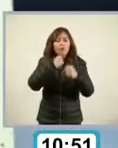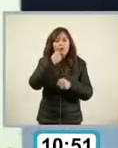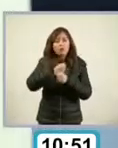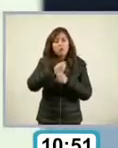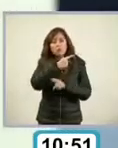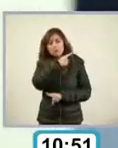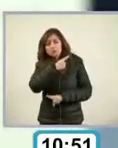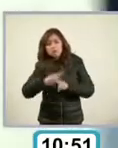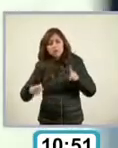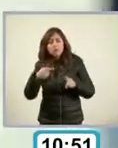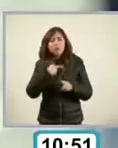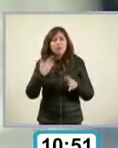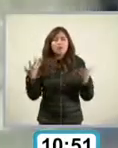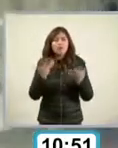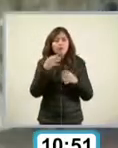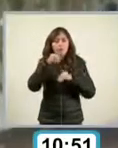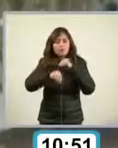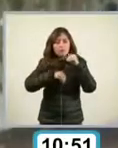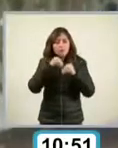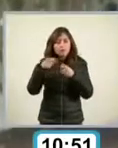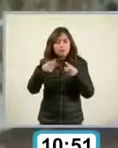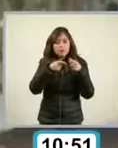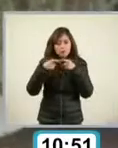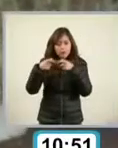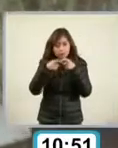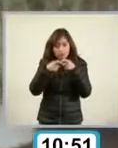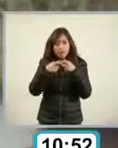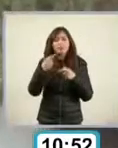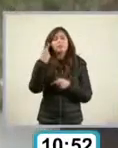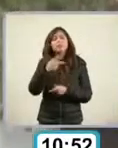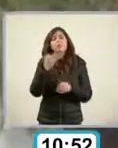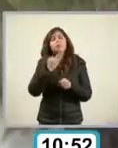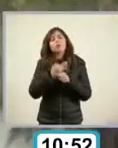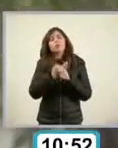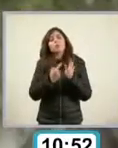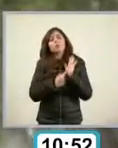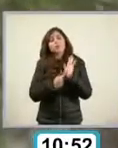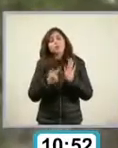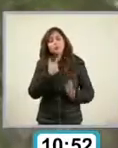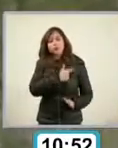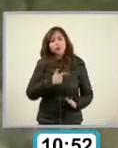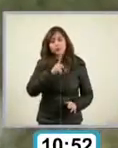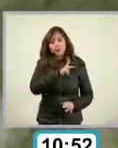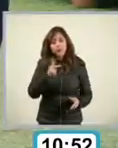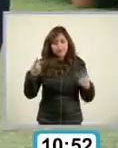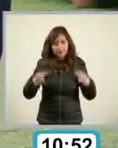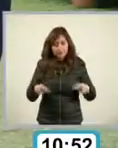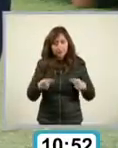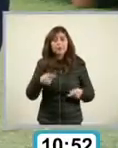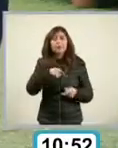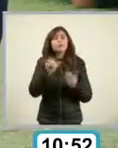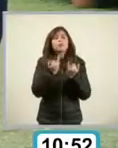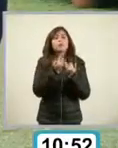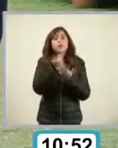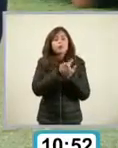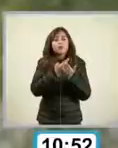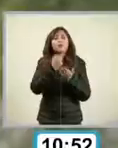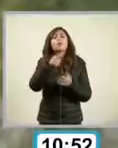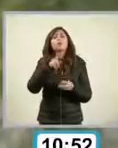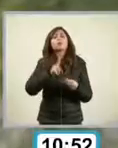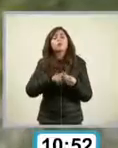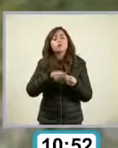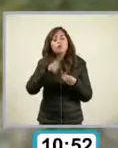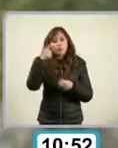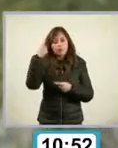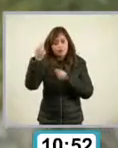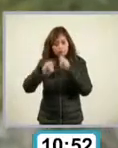Ajá. haciendo el disco. Y bueno, pues el resultado fue muy bueno, nos gustó mucho. Oye, el arte está muy padre Y también. lo pueden encontrar en todas